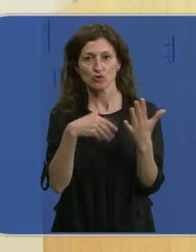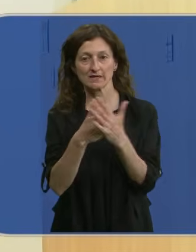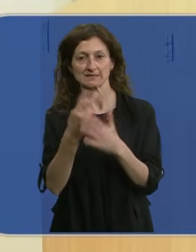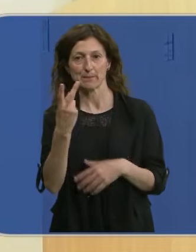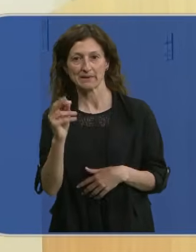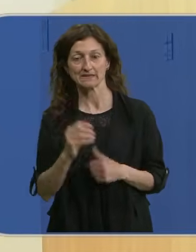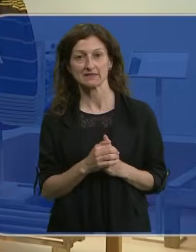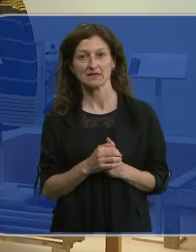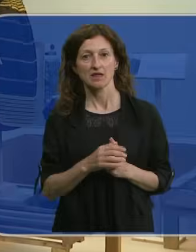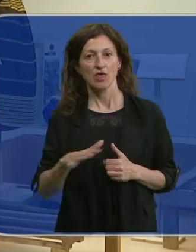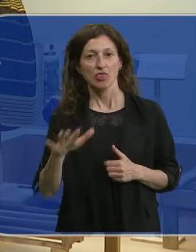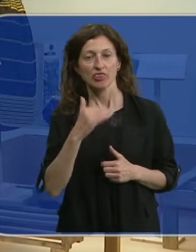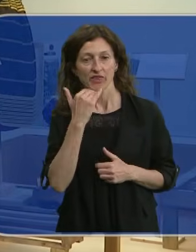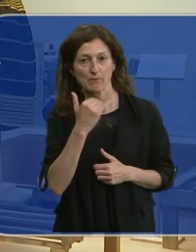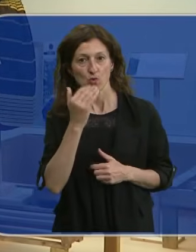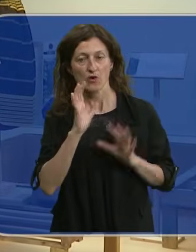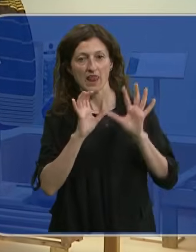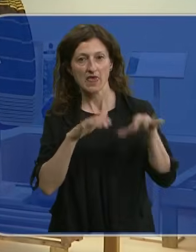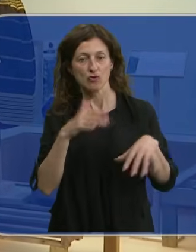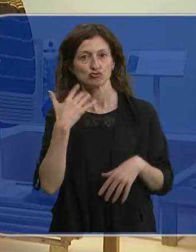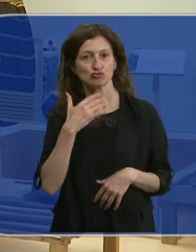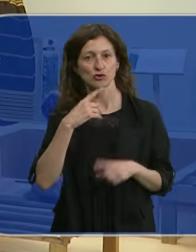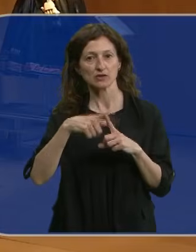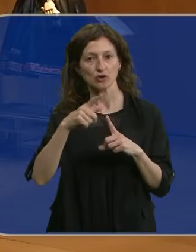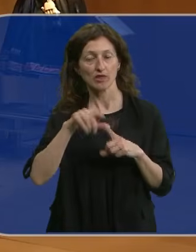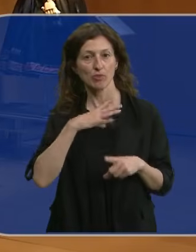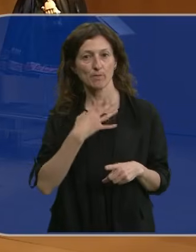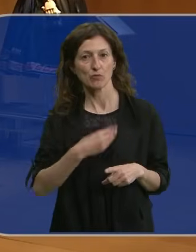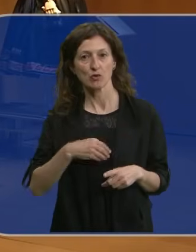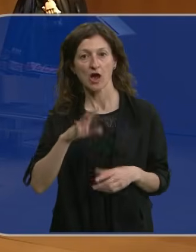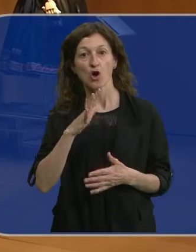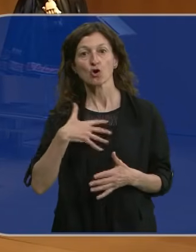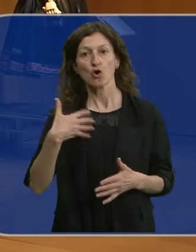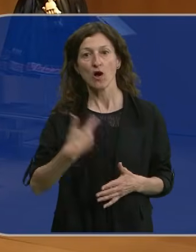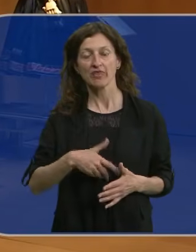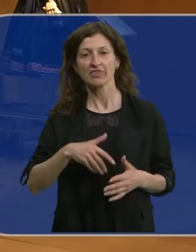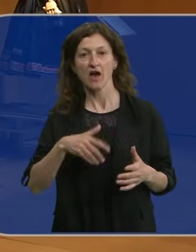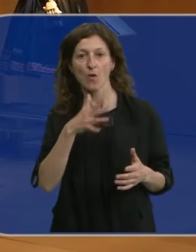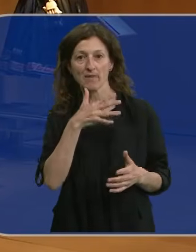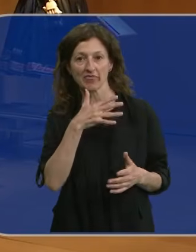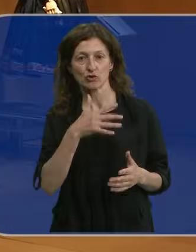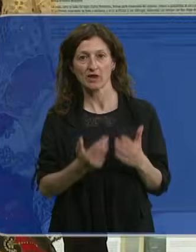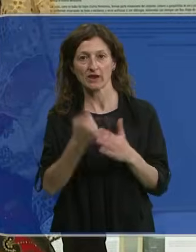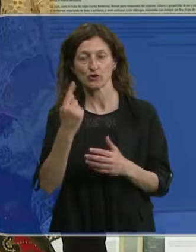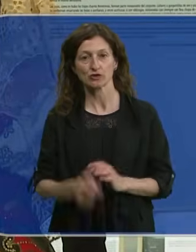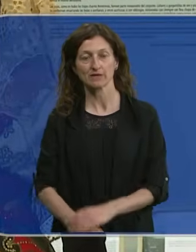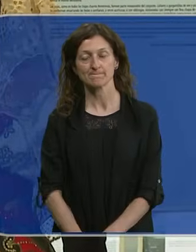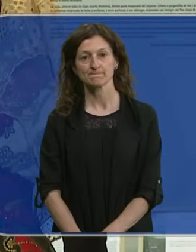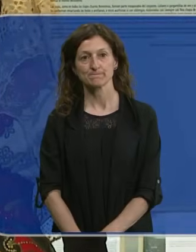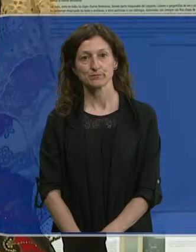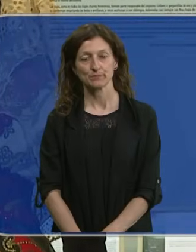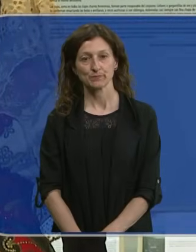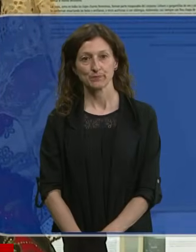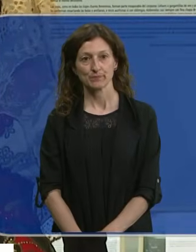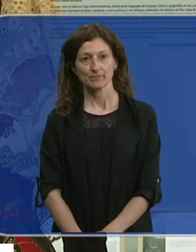XX y que proceden de lugares como Zamora, León, Soria, Toledo, Murcia, Croacia o Macedonia del Norte. Trajes que han